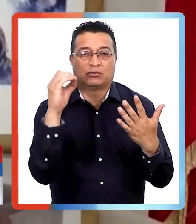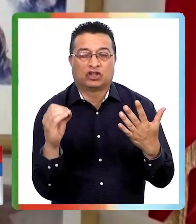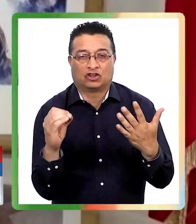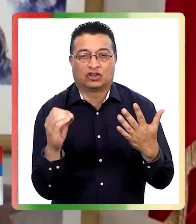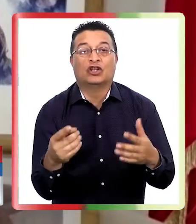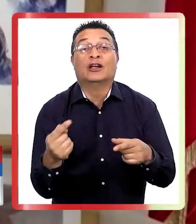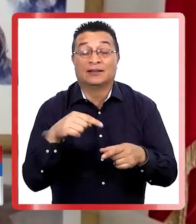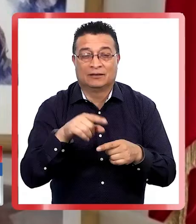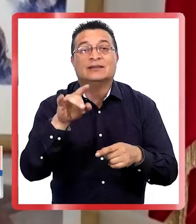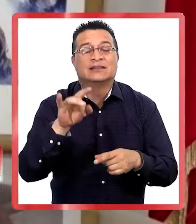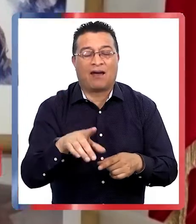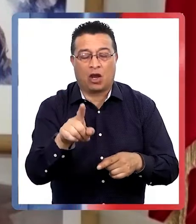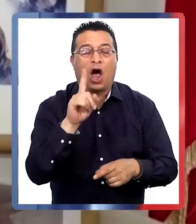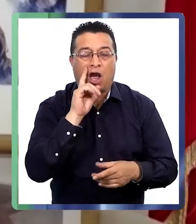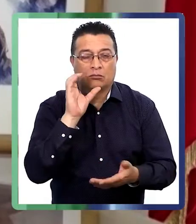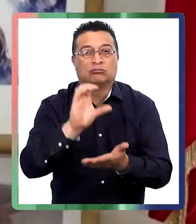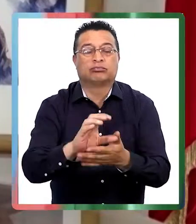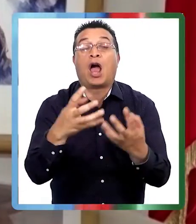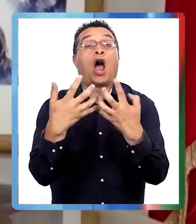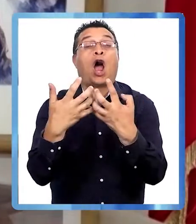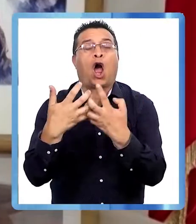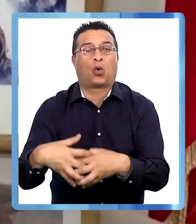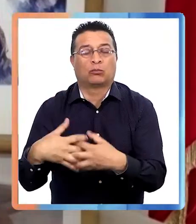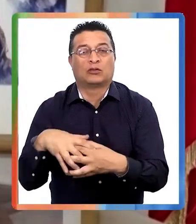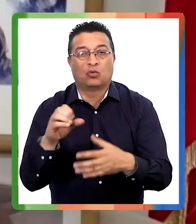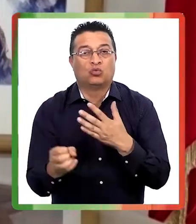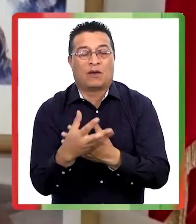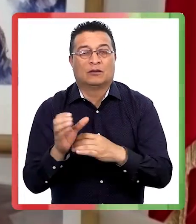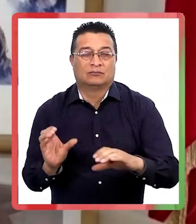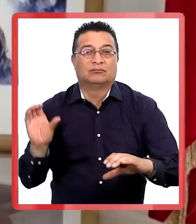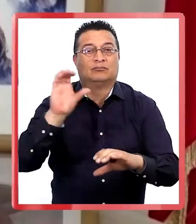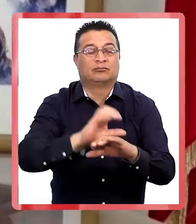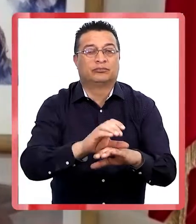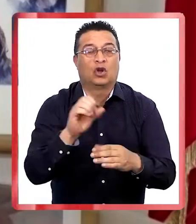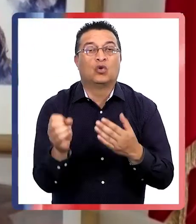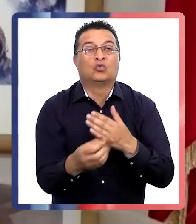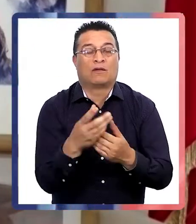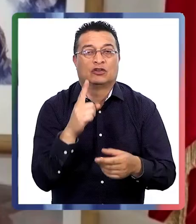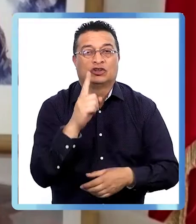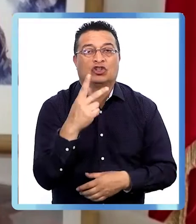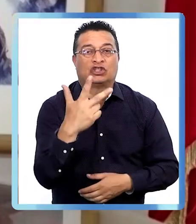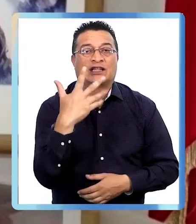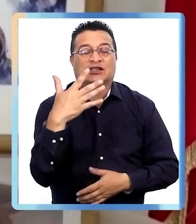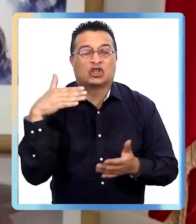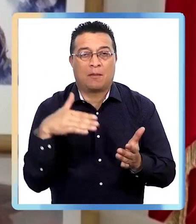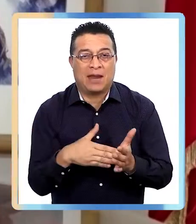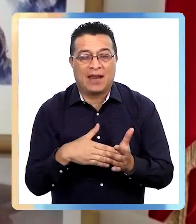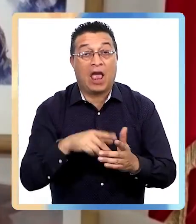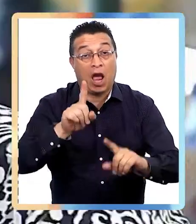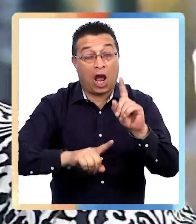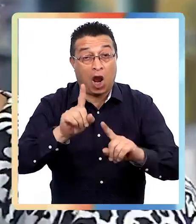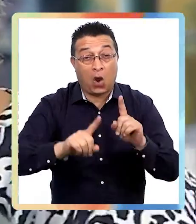90%. Y por consiguiente ellos están recibiendo automáticamente la nueva pensión ajustada al nuevo valor de